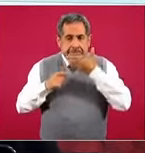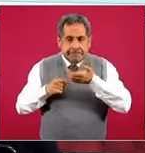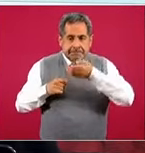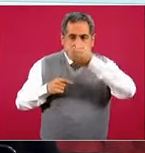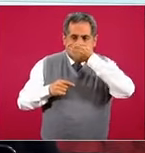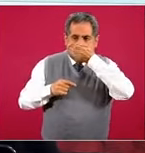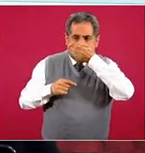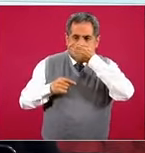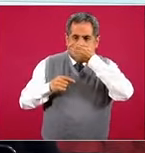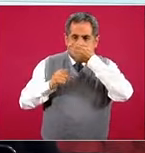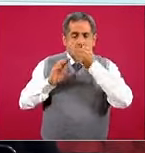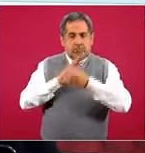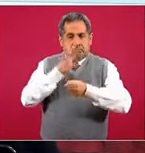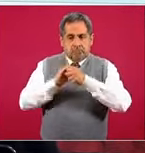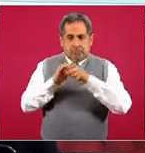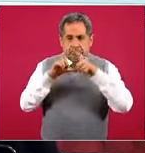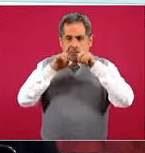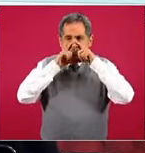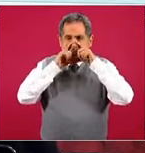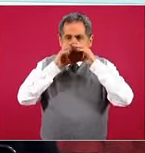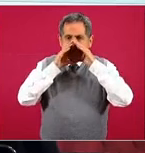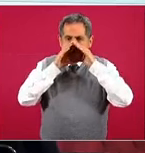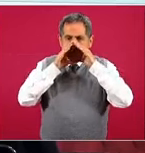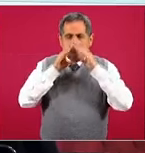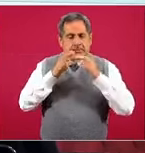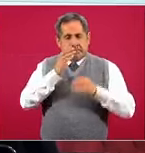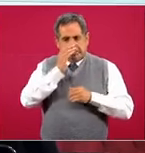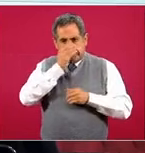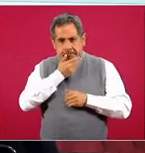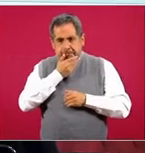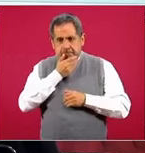sino cubriendo nariz y boca correctamente,